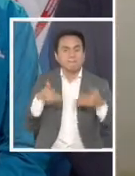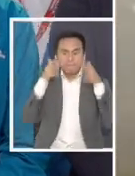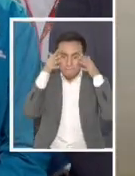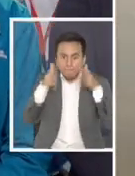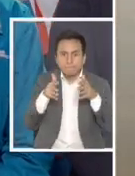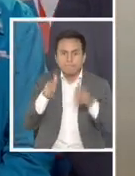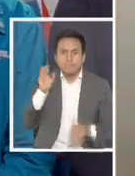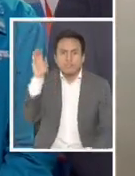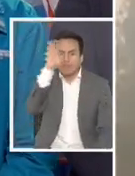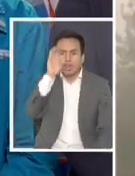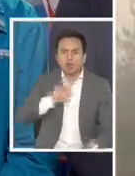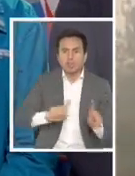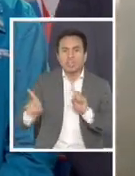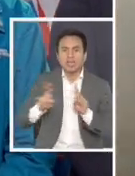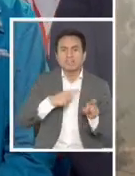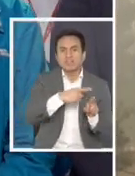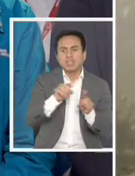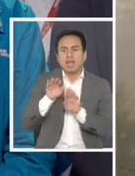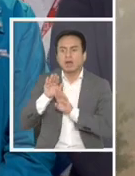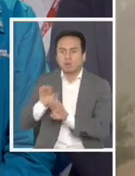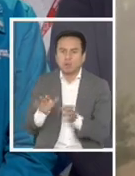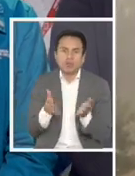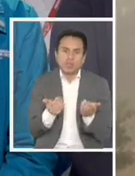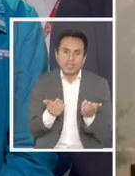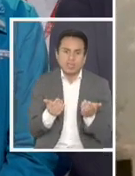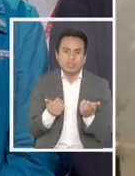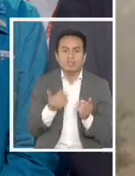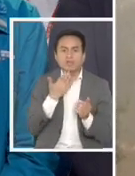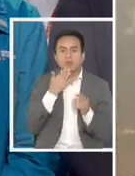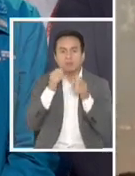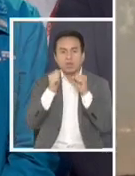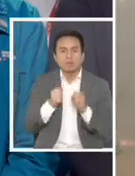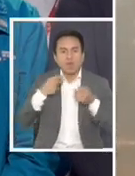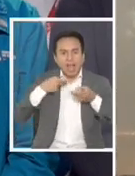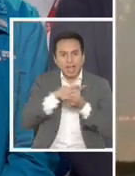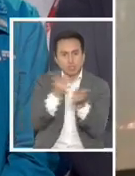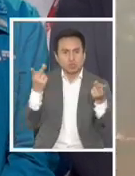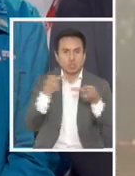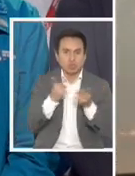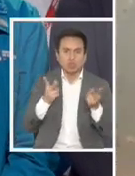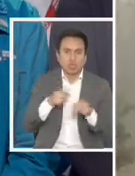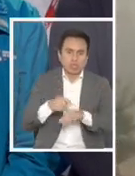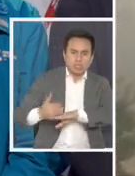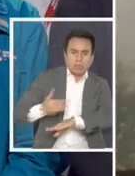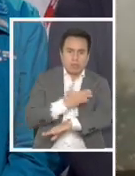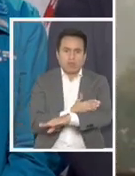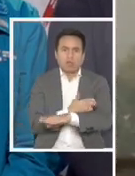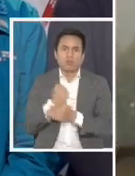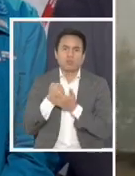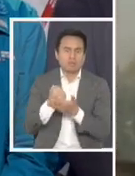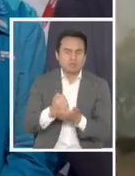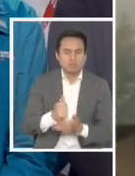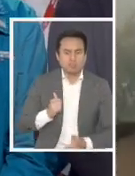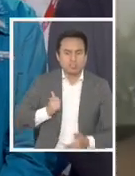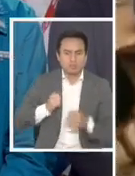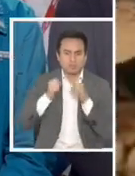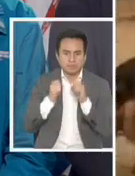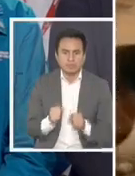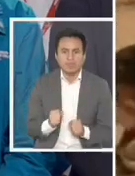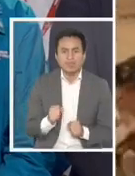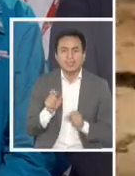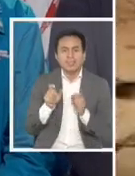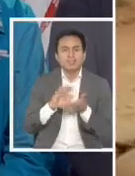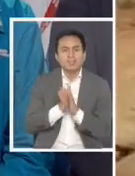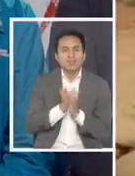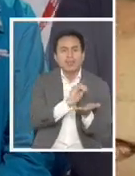Buscar cómo coordinar los distintos apoyos que se requieran y poder hacer los anuncios de las ayudas tempranas lo más pronto posible todas las